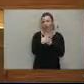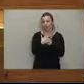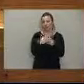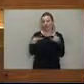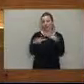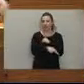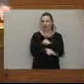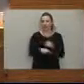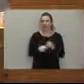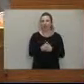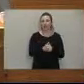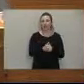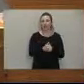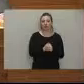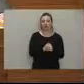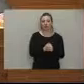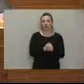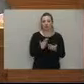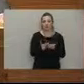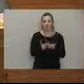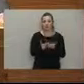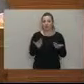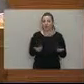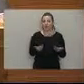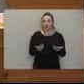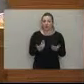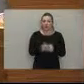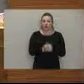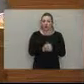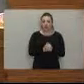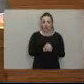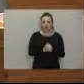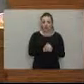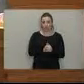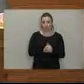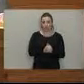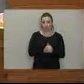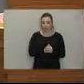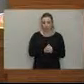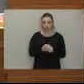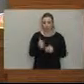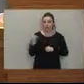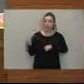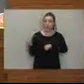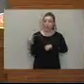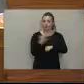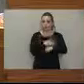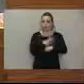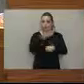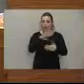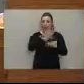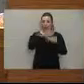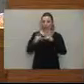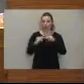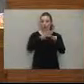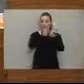detenga un poco más en el tercer punto, que es en el que ustedes aluden a la solicitud de este fondo de adaptación a la globalización